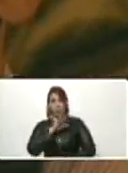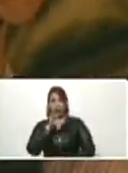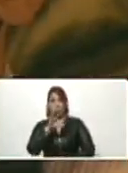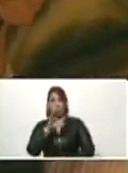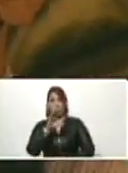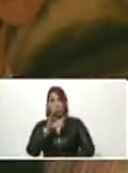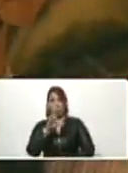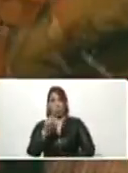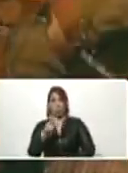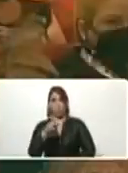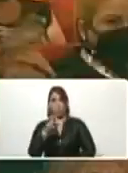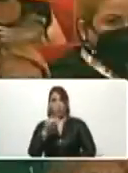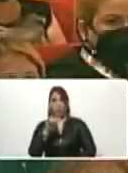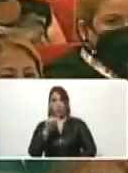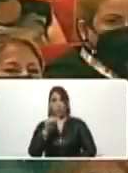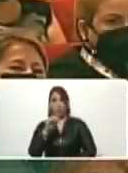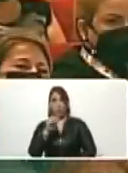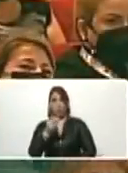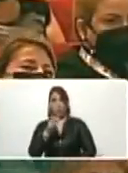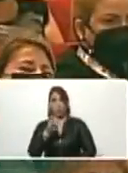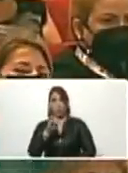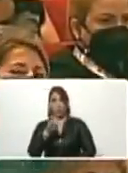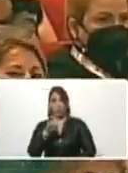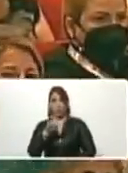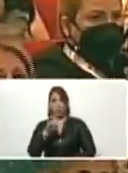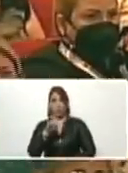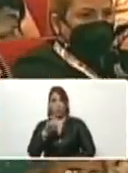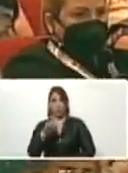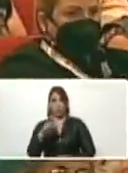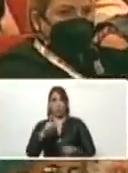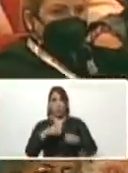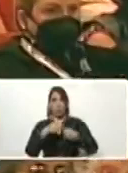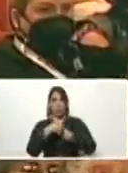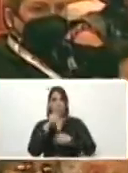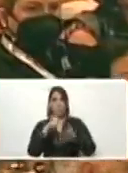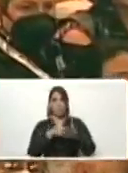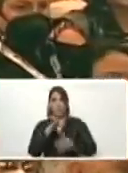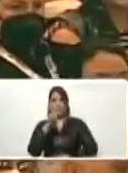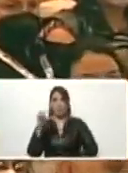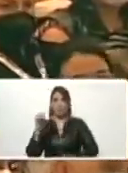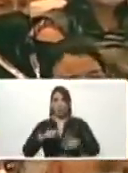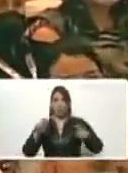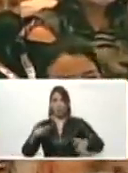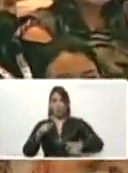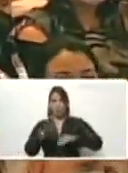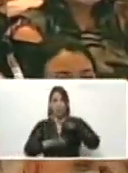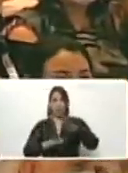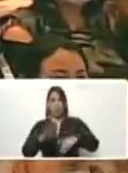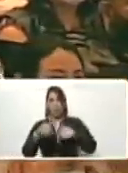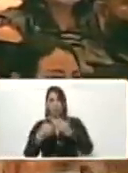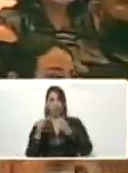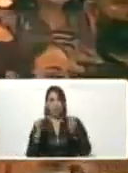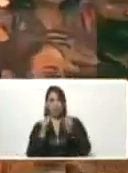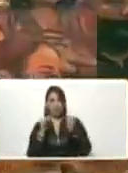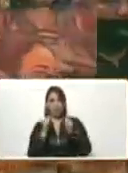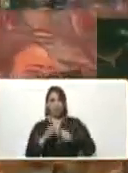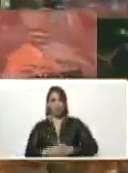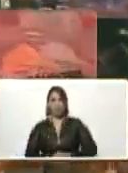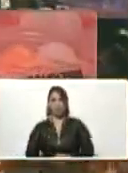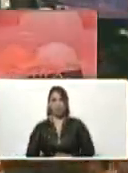Guayaquil dispone de un ejército de 1.500 combatientes y avanzan hacia los Andes, hacia